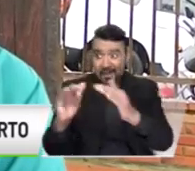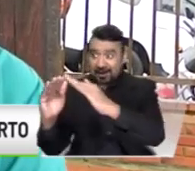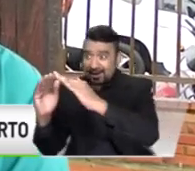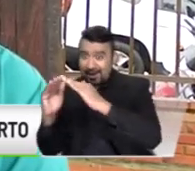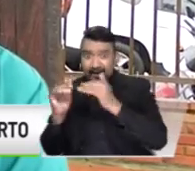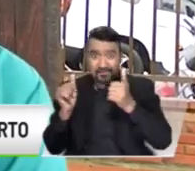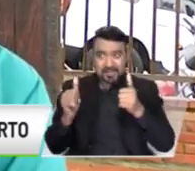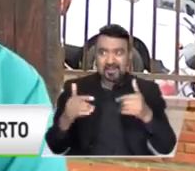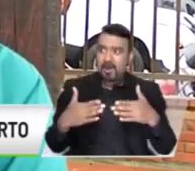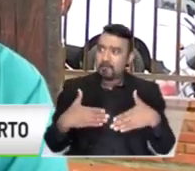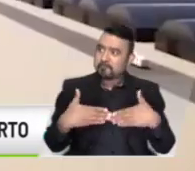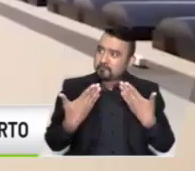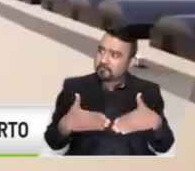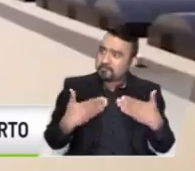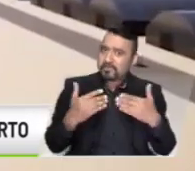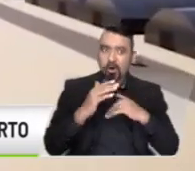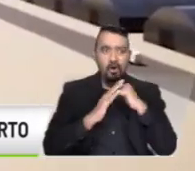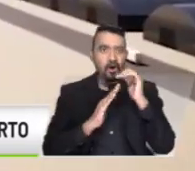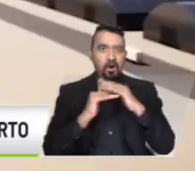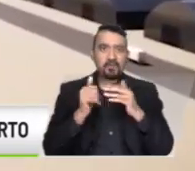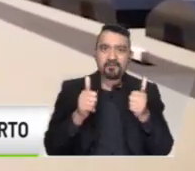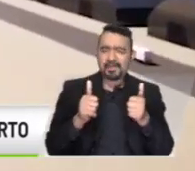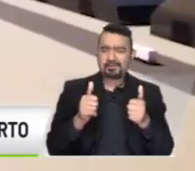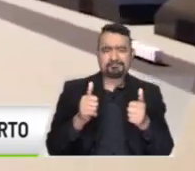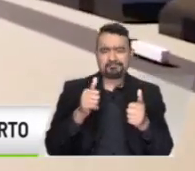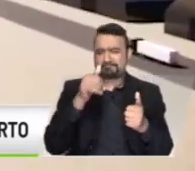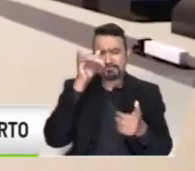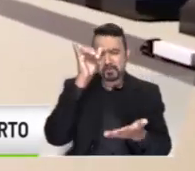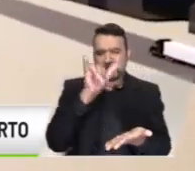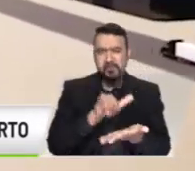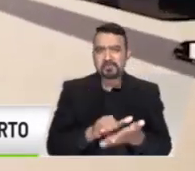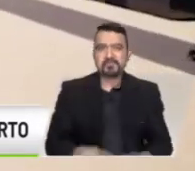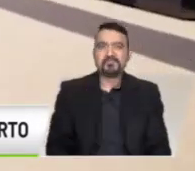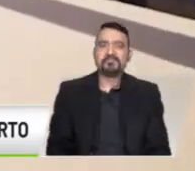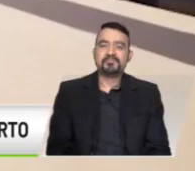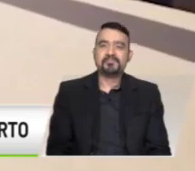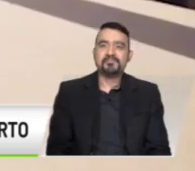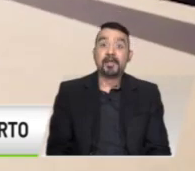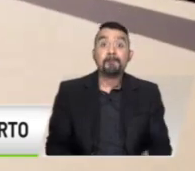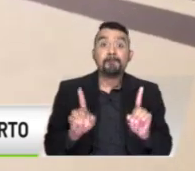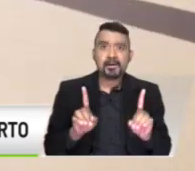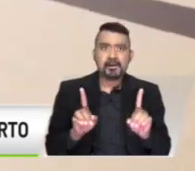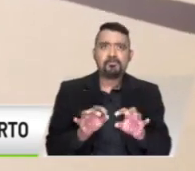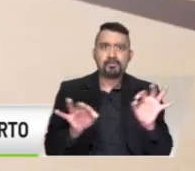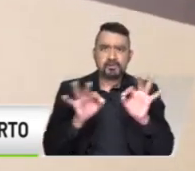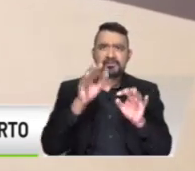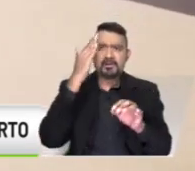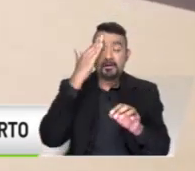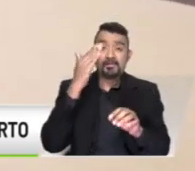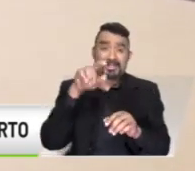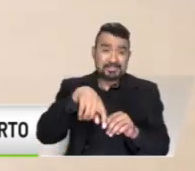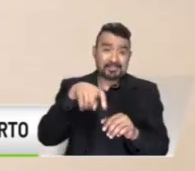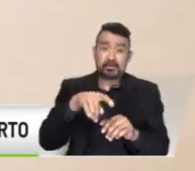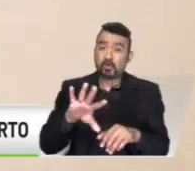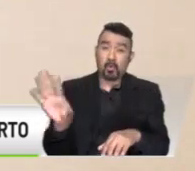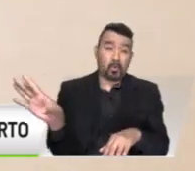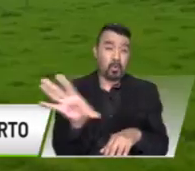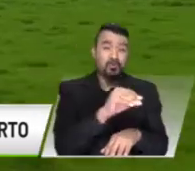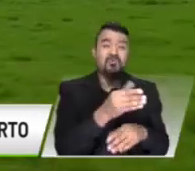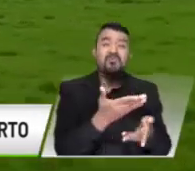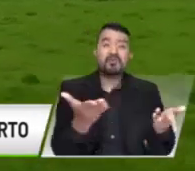lugar tan cómodo que hemos tenido. A lo que todos dicen sí, es a la importancia de un aeropuerto para el norte de